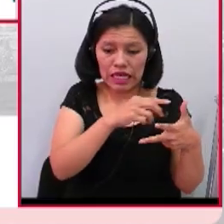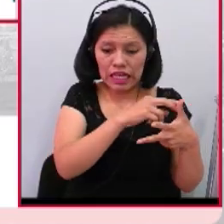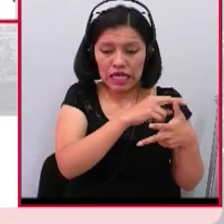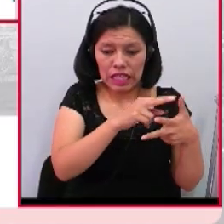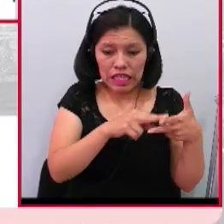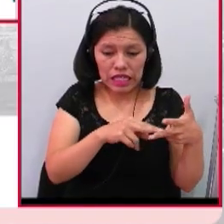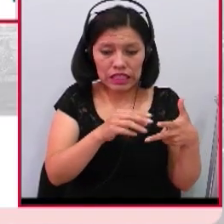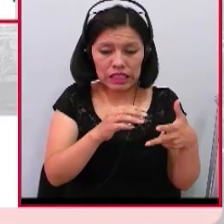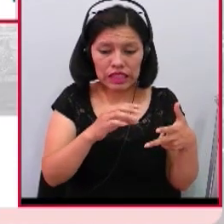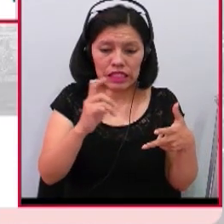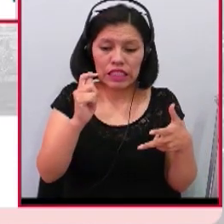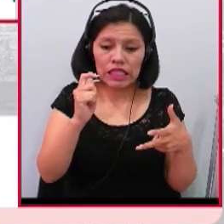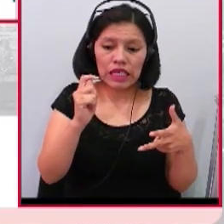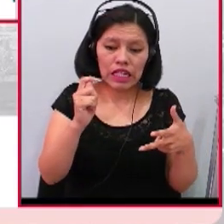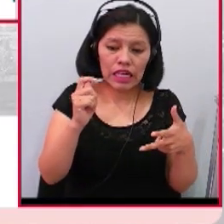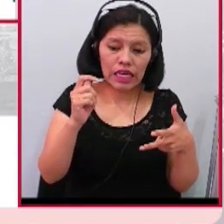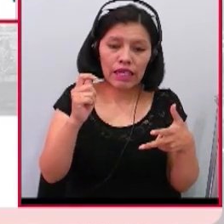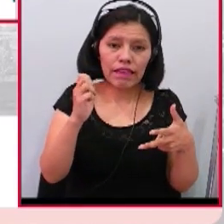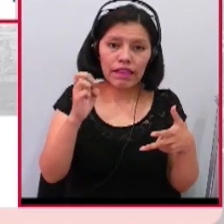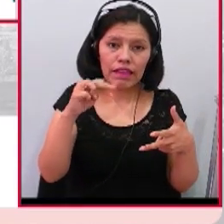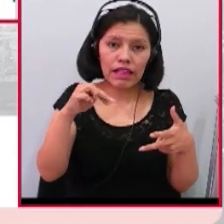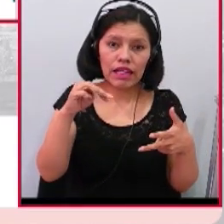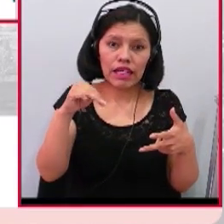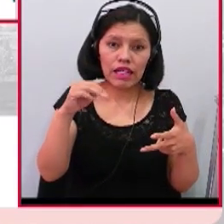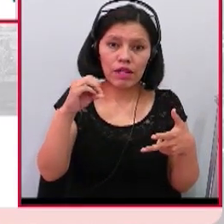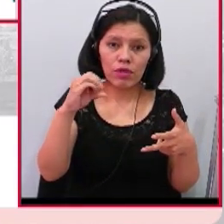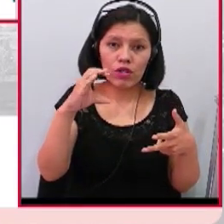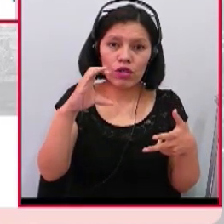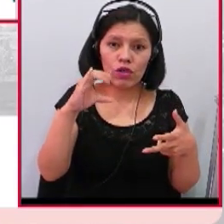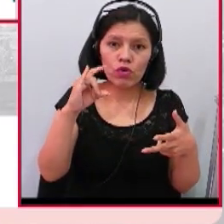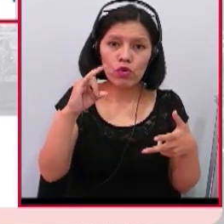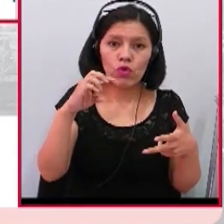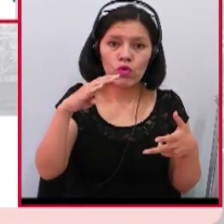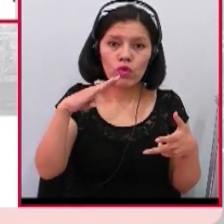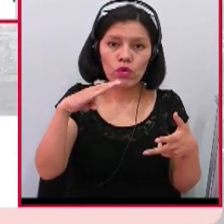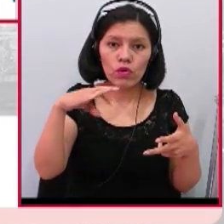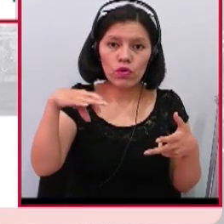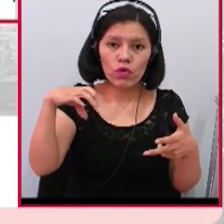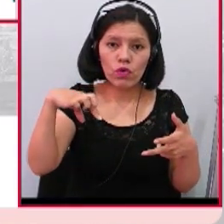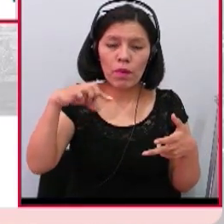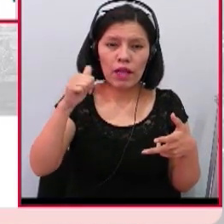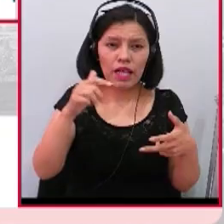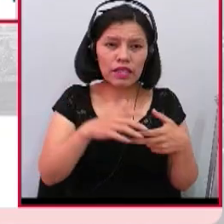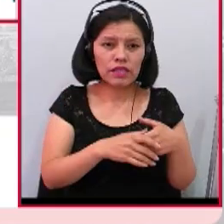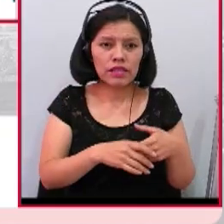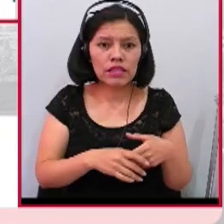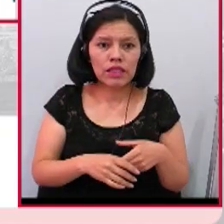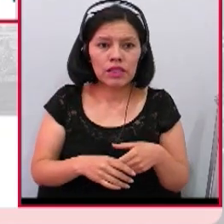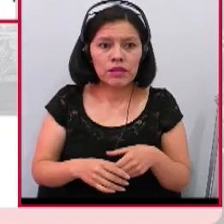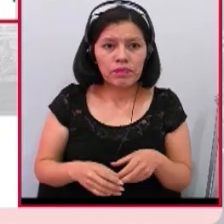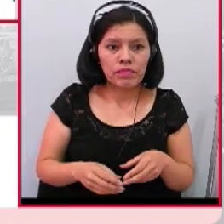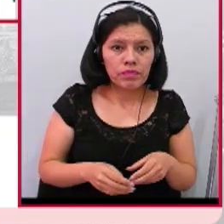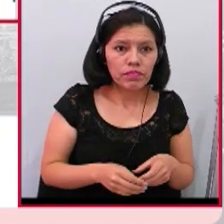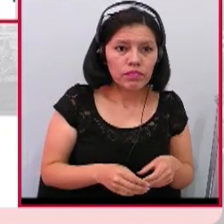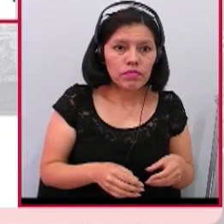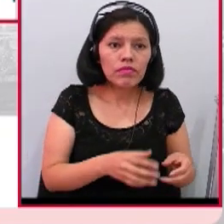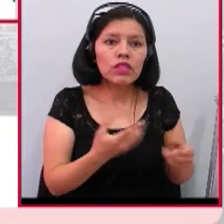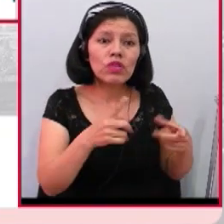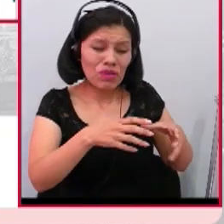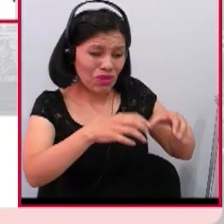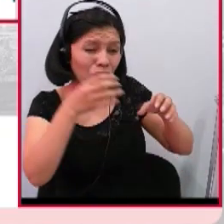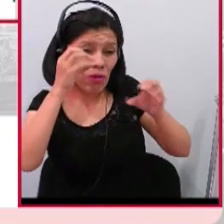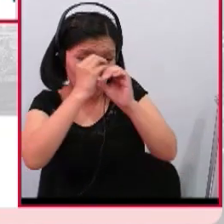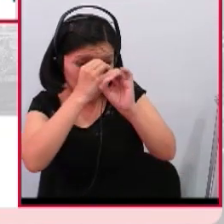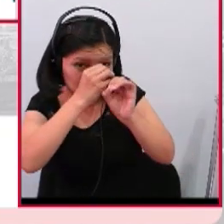actualmente tenemos 60 termocuplas en todo el horno distribuidas. Hemos ampliado la campaña de 2 años a 4 años justamente por los controles